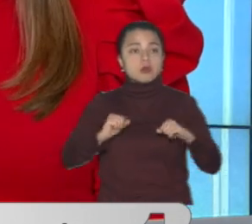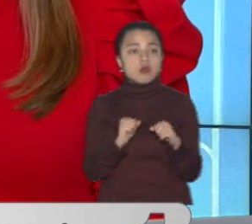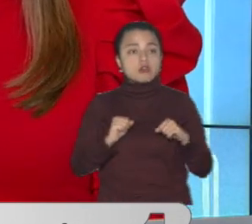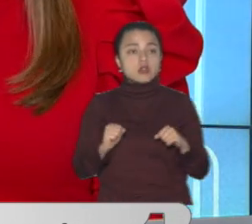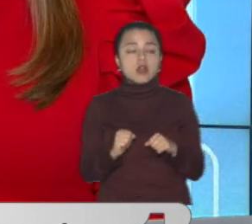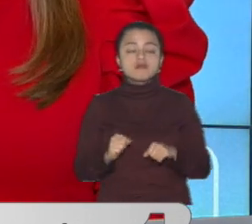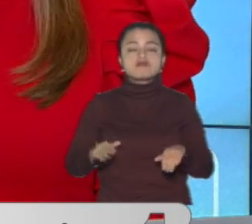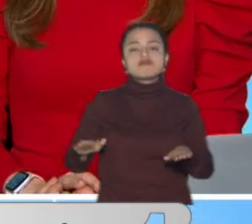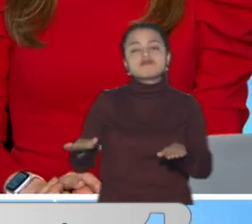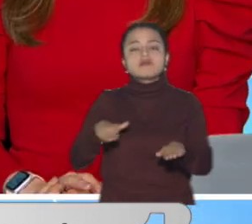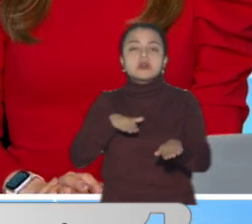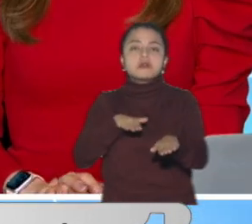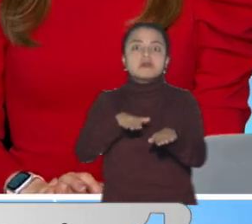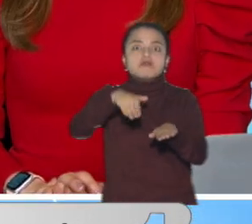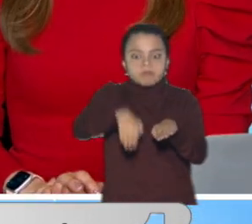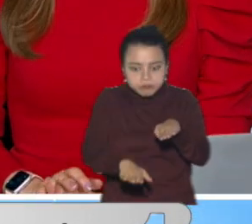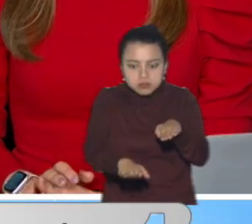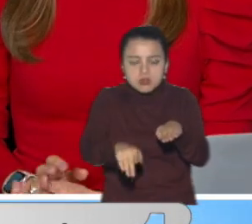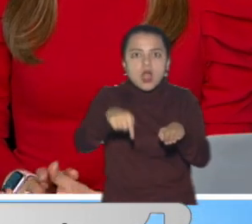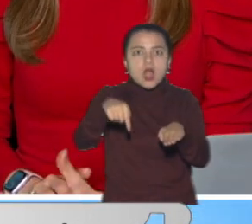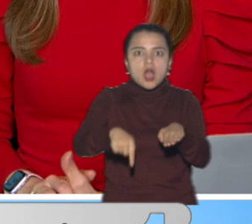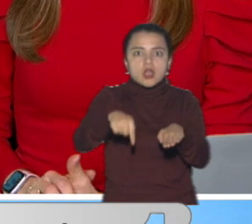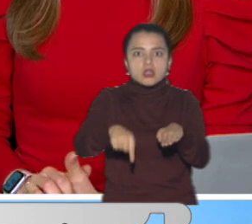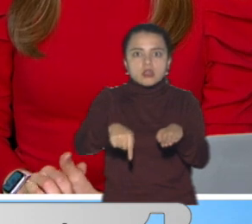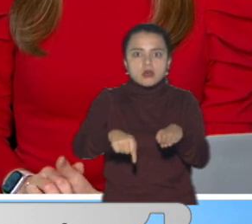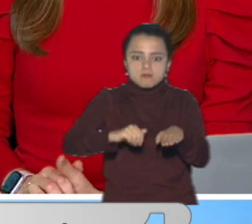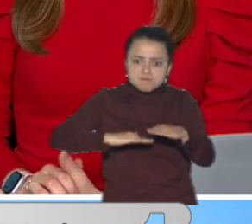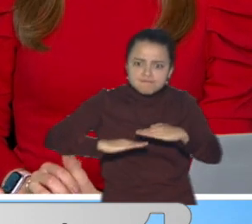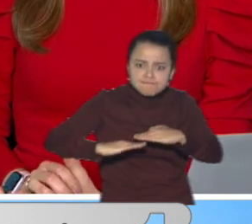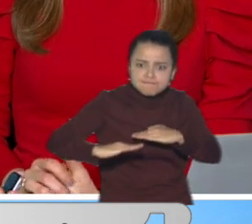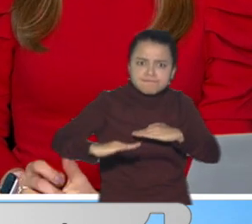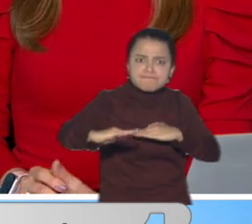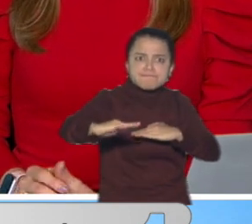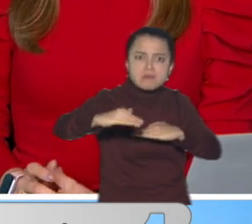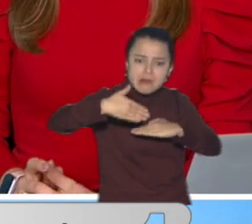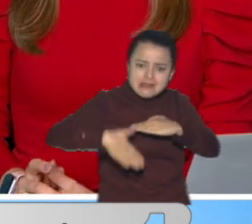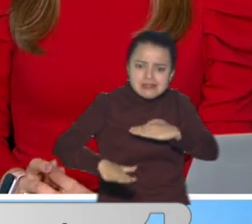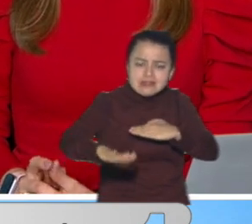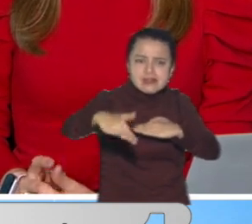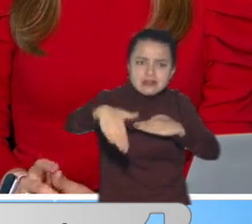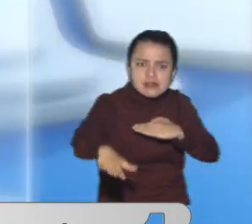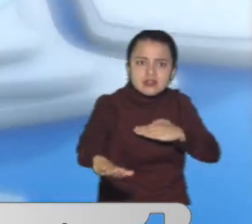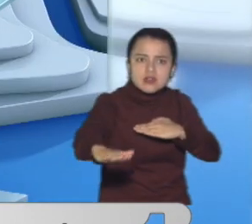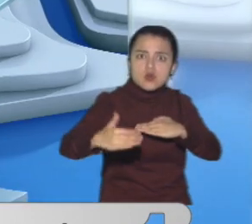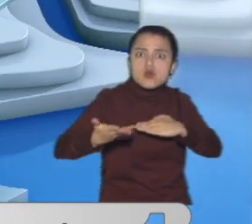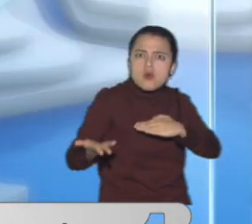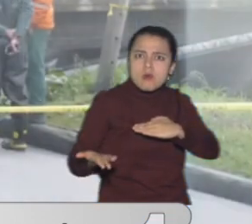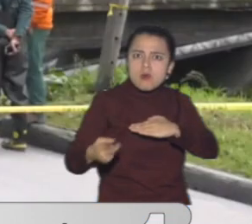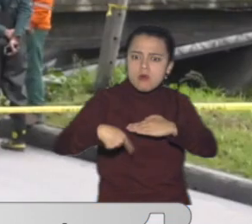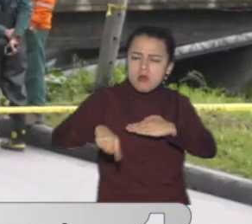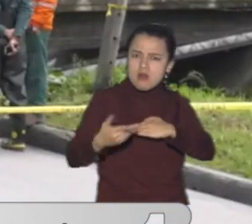la movilidad en este sector. Luisa Fernández, ¿en qué condiciones quedó esta carretera? Buenas tardes.